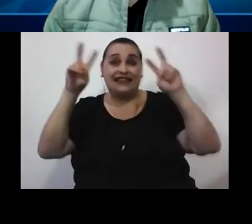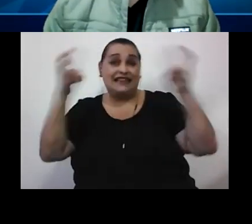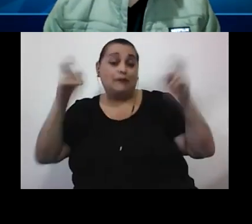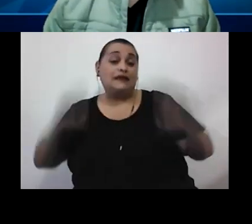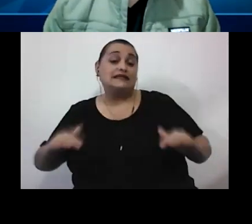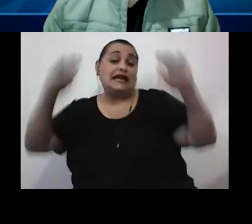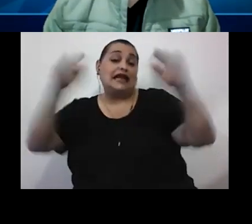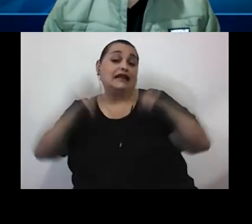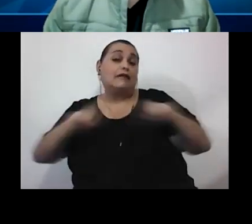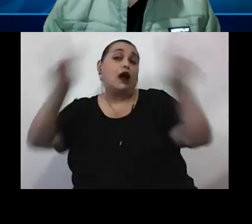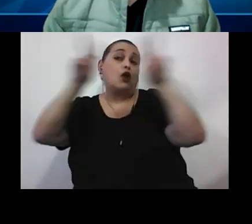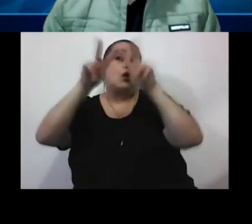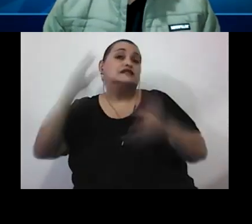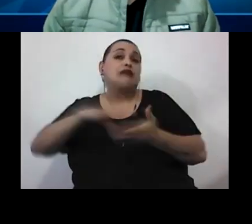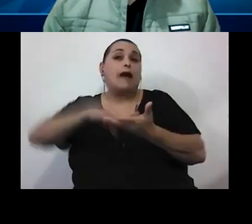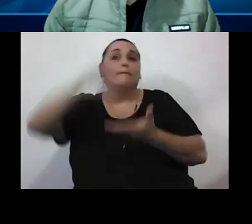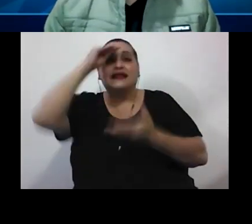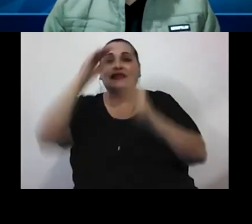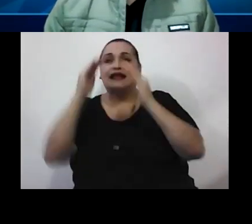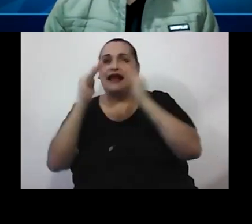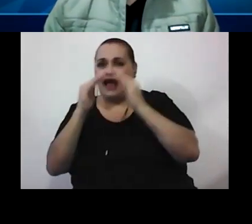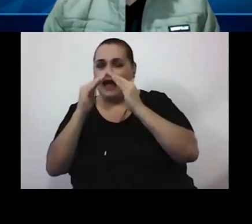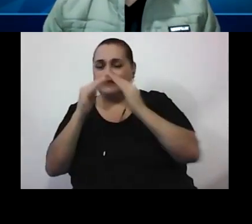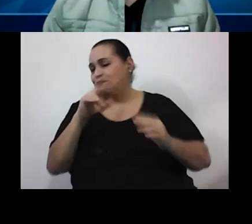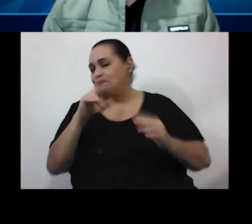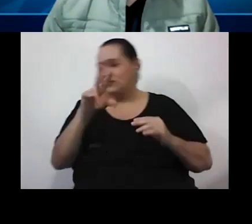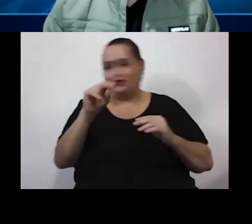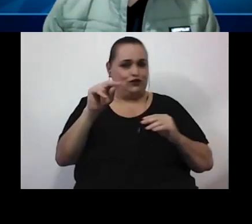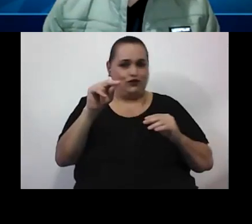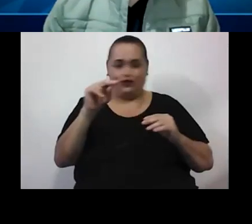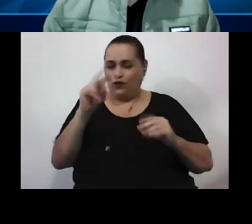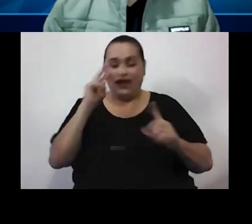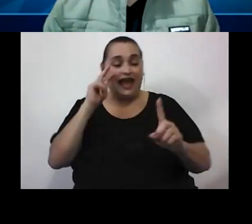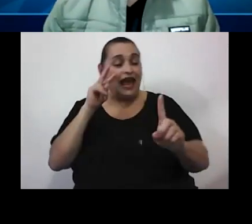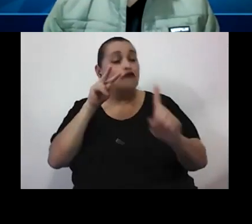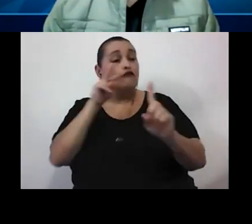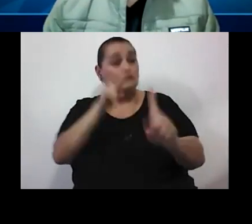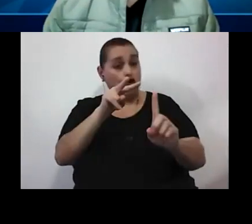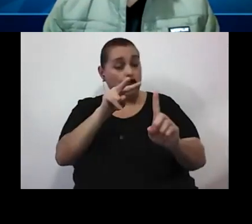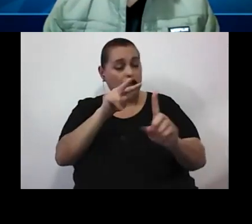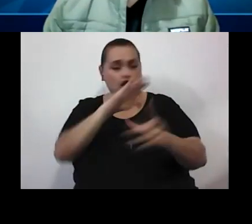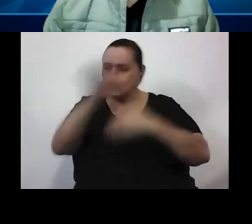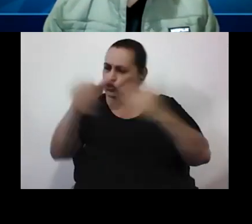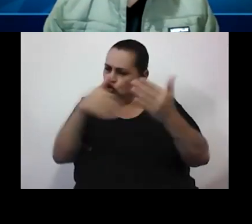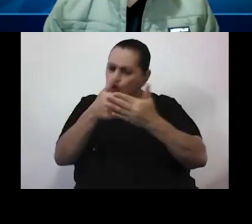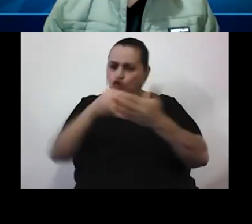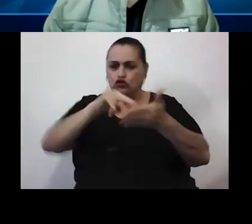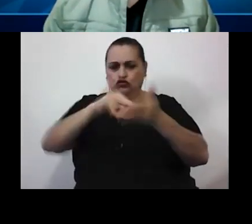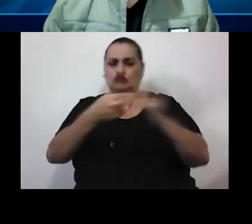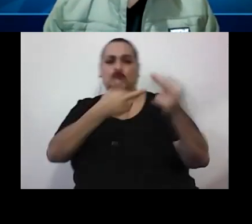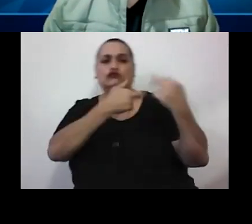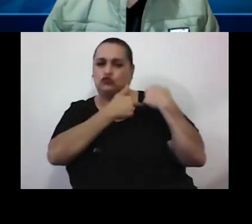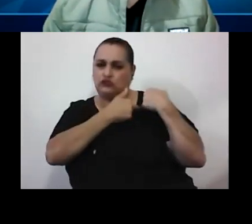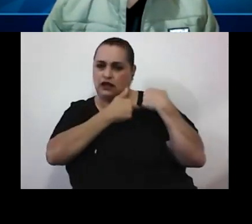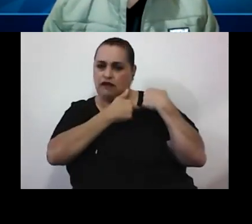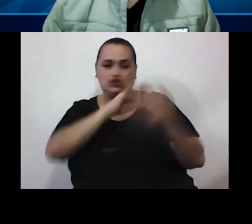los aprenden en casa. Pues no, desde este enfoque todos somos responsables, todos jugamos un